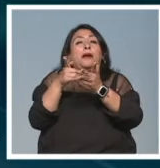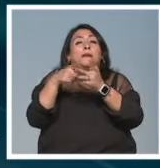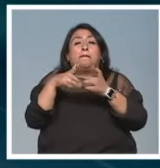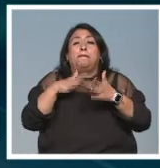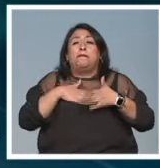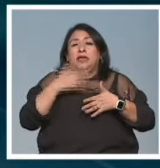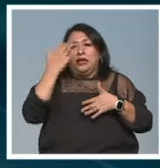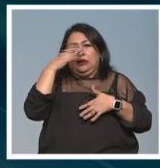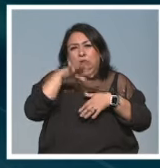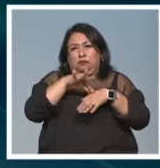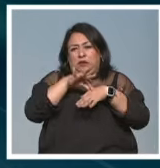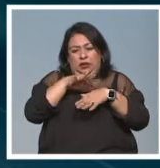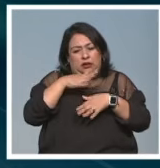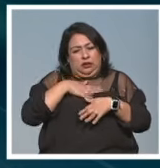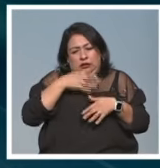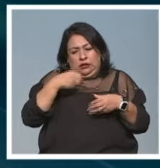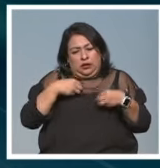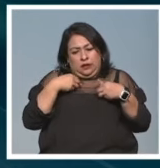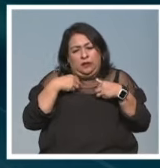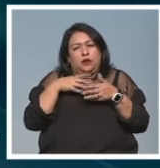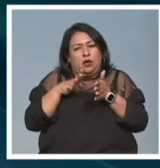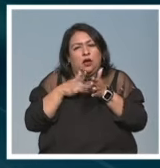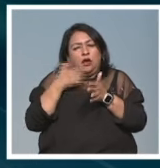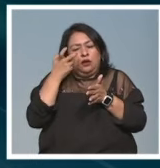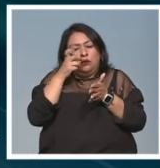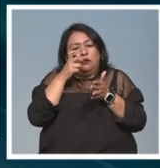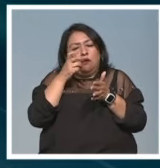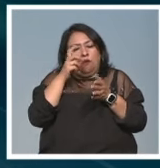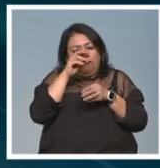personal, ¿no? De mi vida, pues.